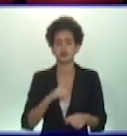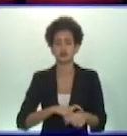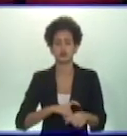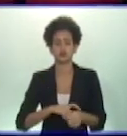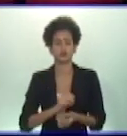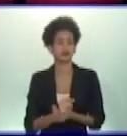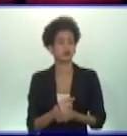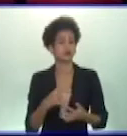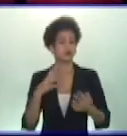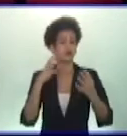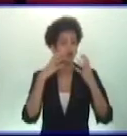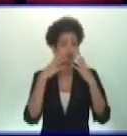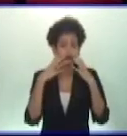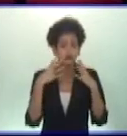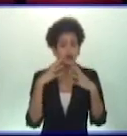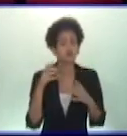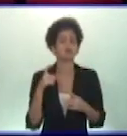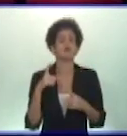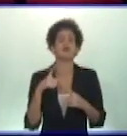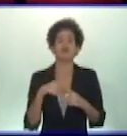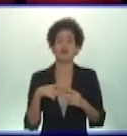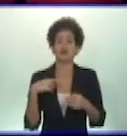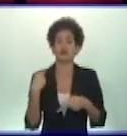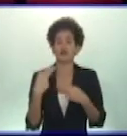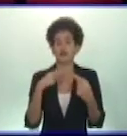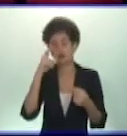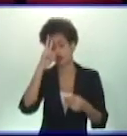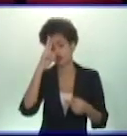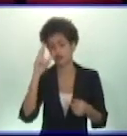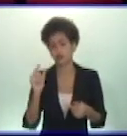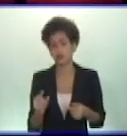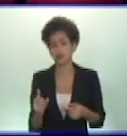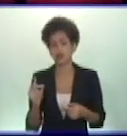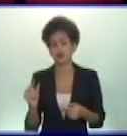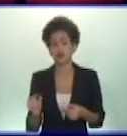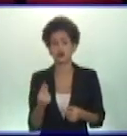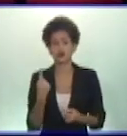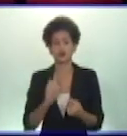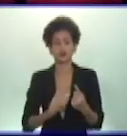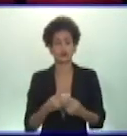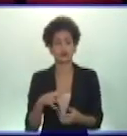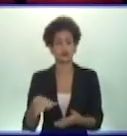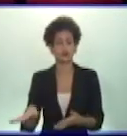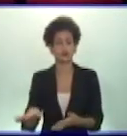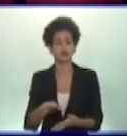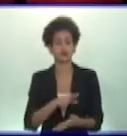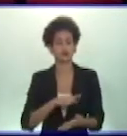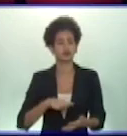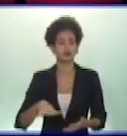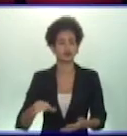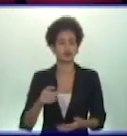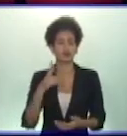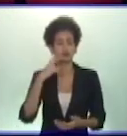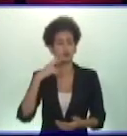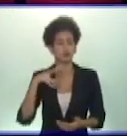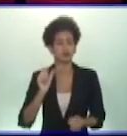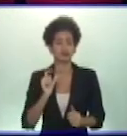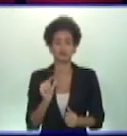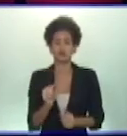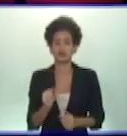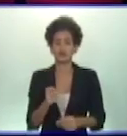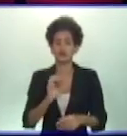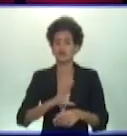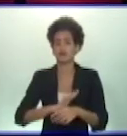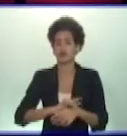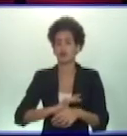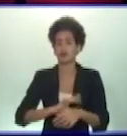nuestros médicos, nuestro ejército de batas blancas en cada uno de los barrios para detectar personas con esta enfermedad y que día a día